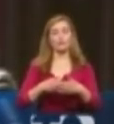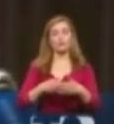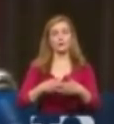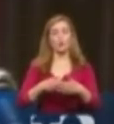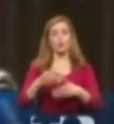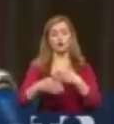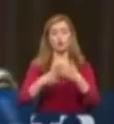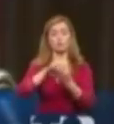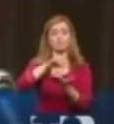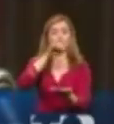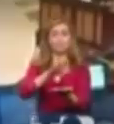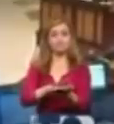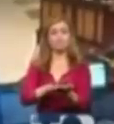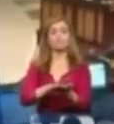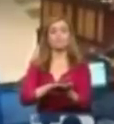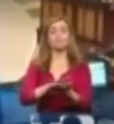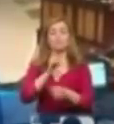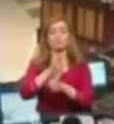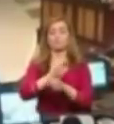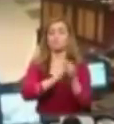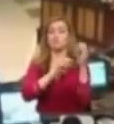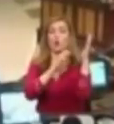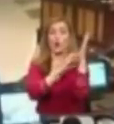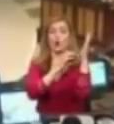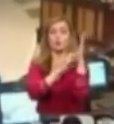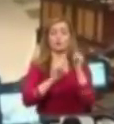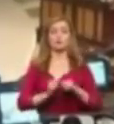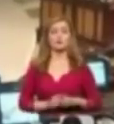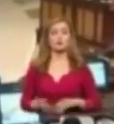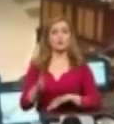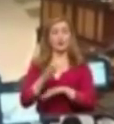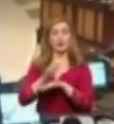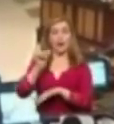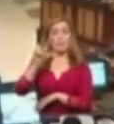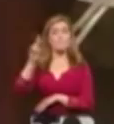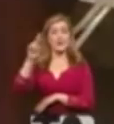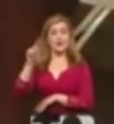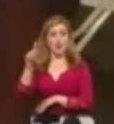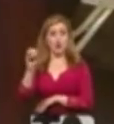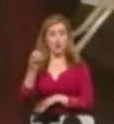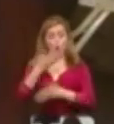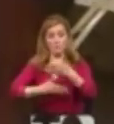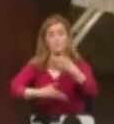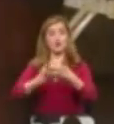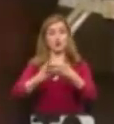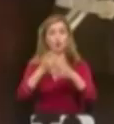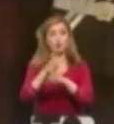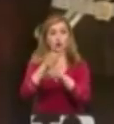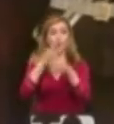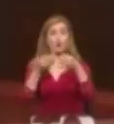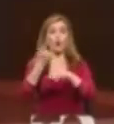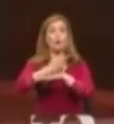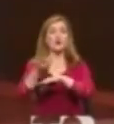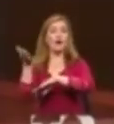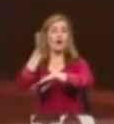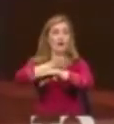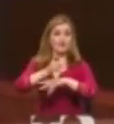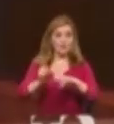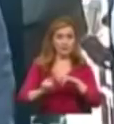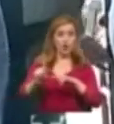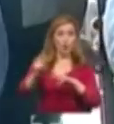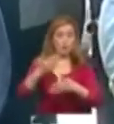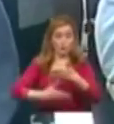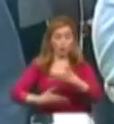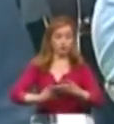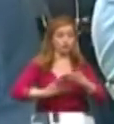consideró que debía aplicarse estas medidas. Hicieron alusión a un oficio que envió Alvarado al Consejo de la Judicatura un día antes de que Alvarado